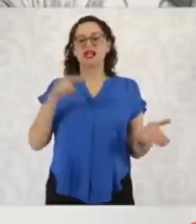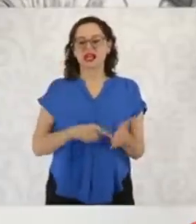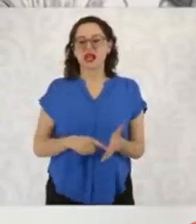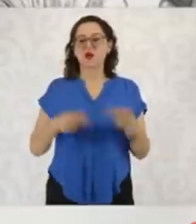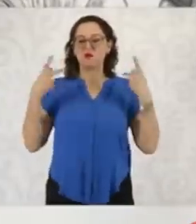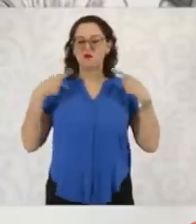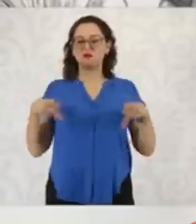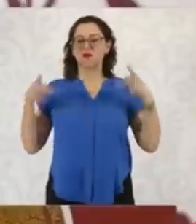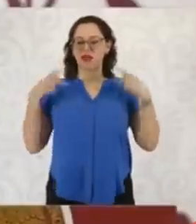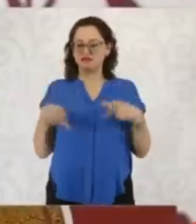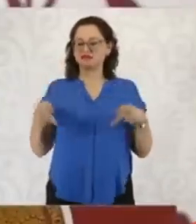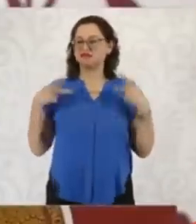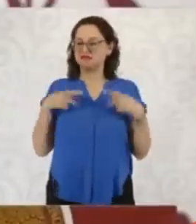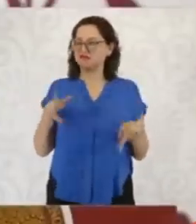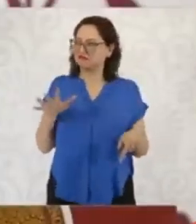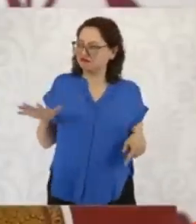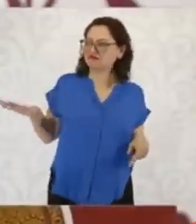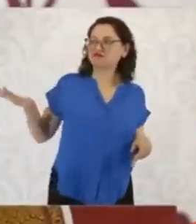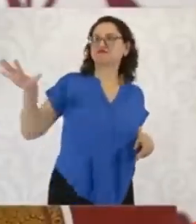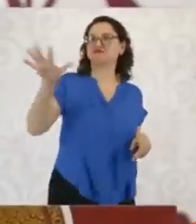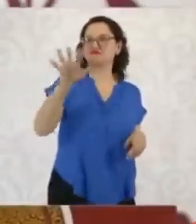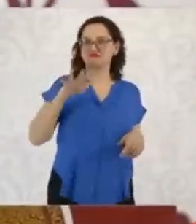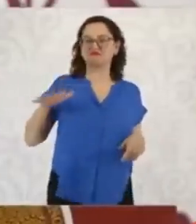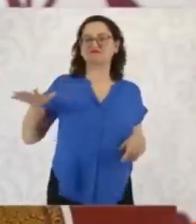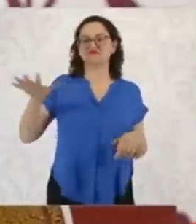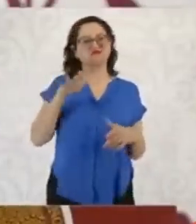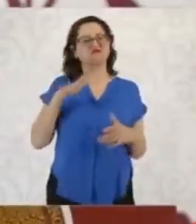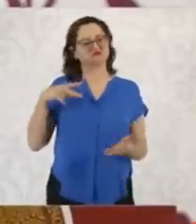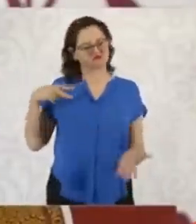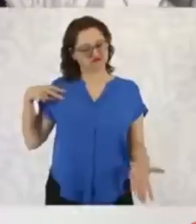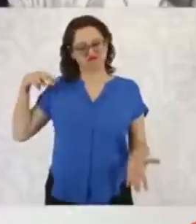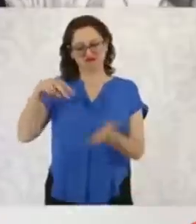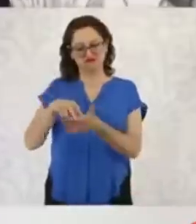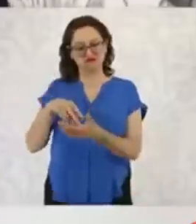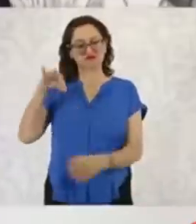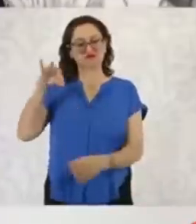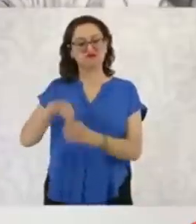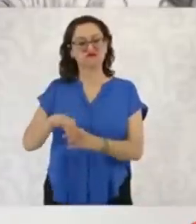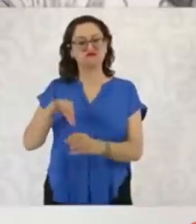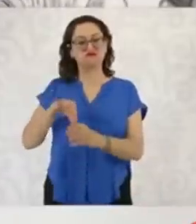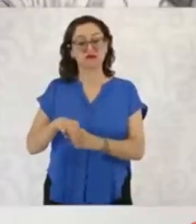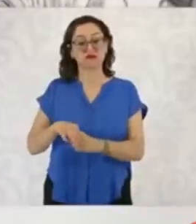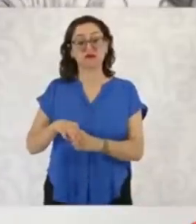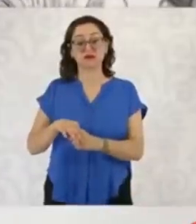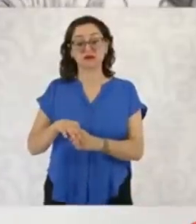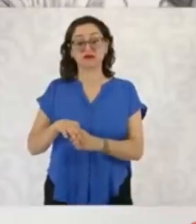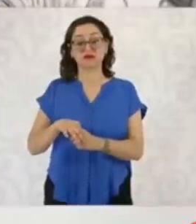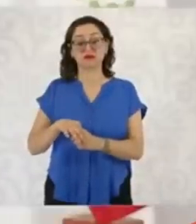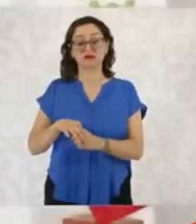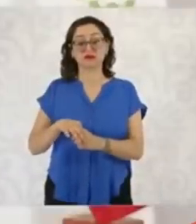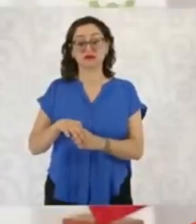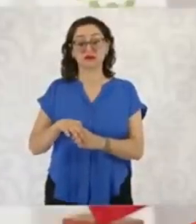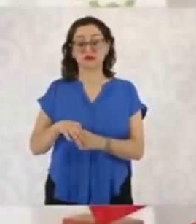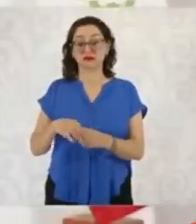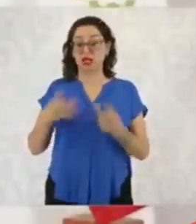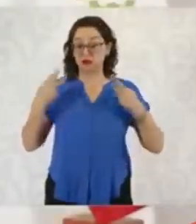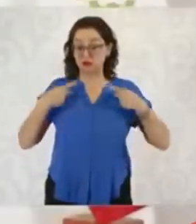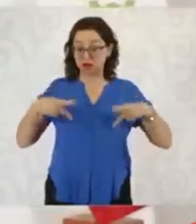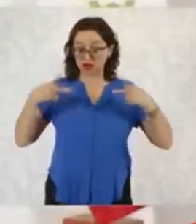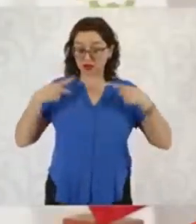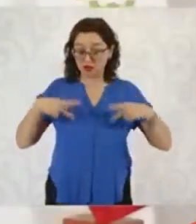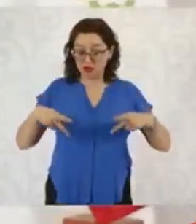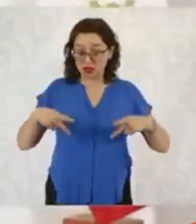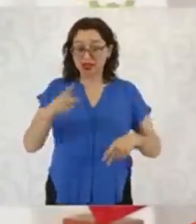requiere a sí mismo. Es de los momentos históricos en los que un pueblo se requiere a sí mismo